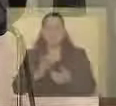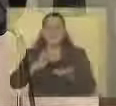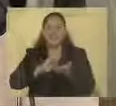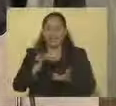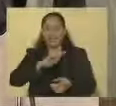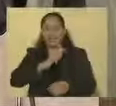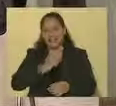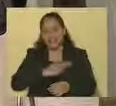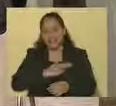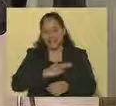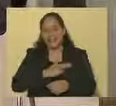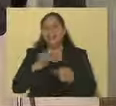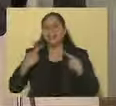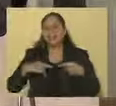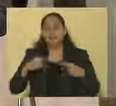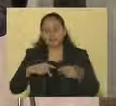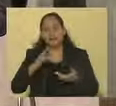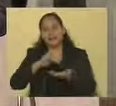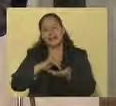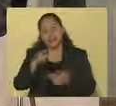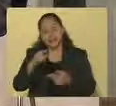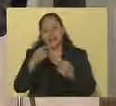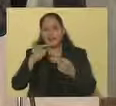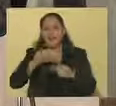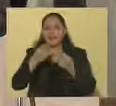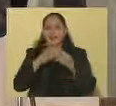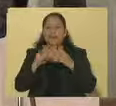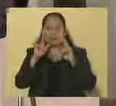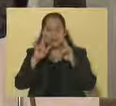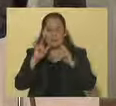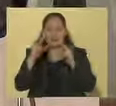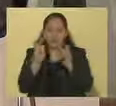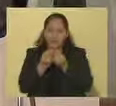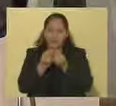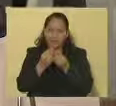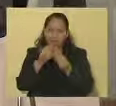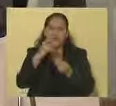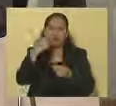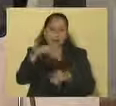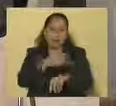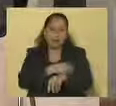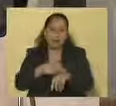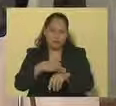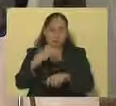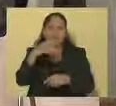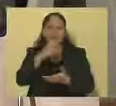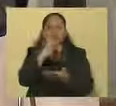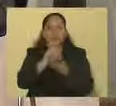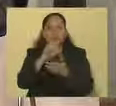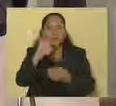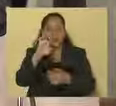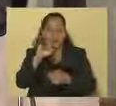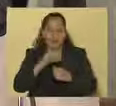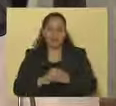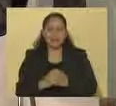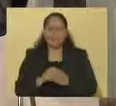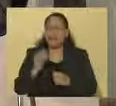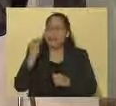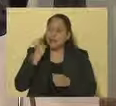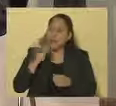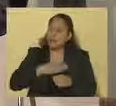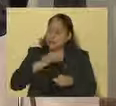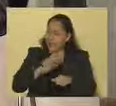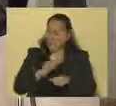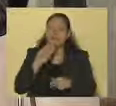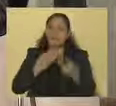Gracias, Oreb. Y gente, gracias por comenzar esta mañana con nosotros aquí con su familia de tus ciudades. Abogada, hola. Buenos días, bienvenida.